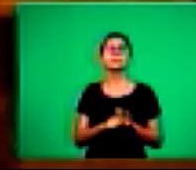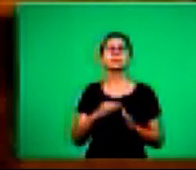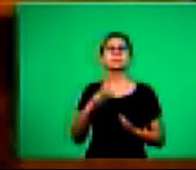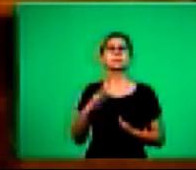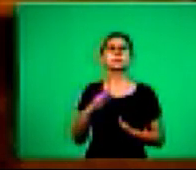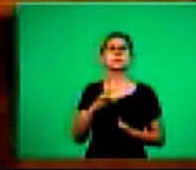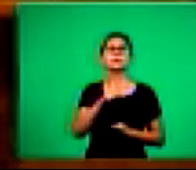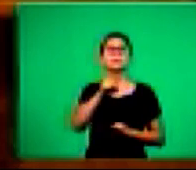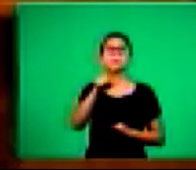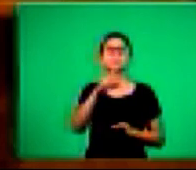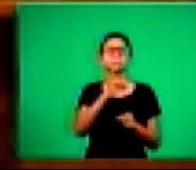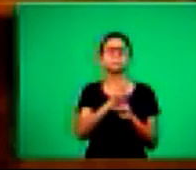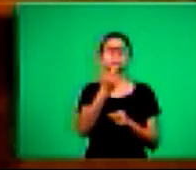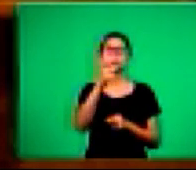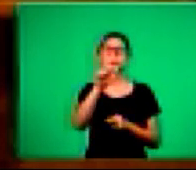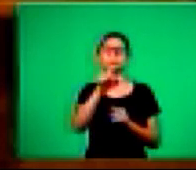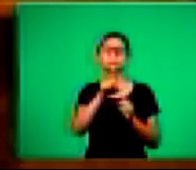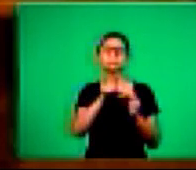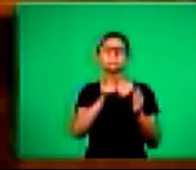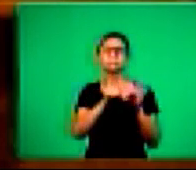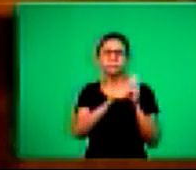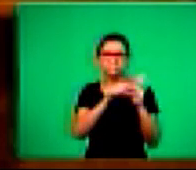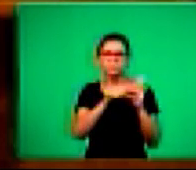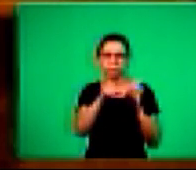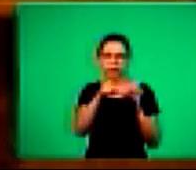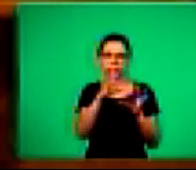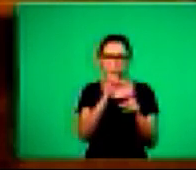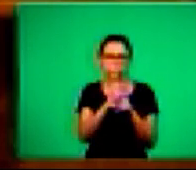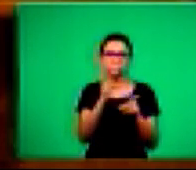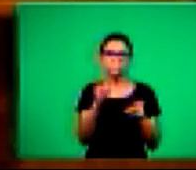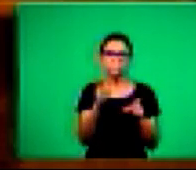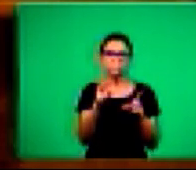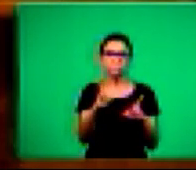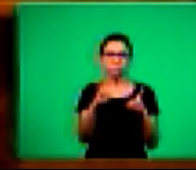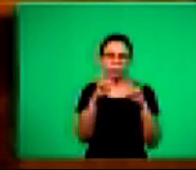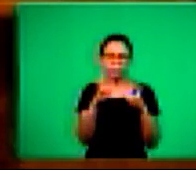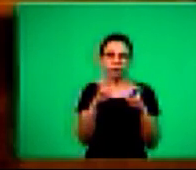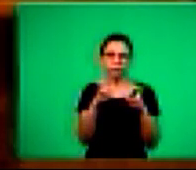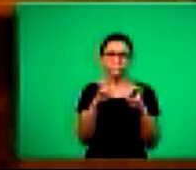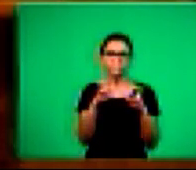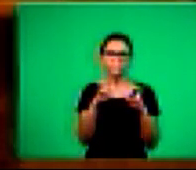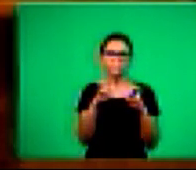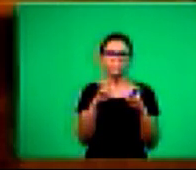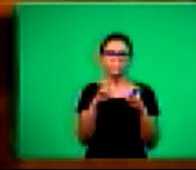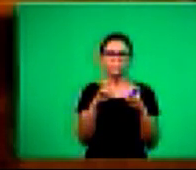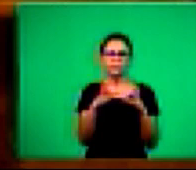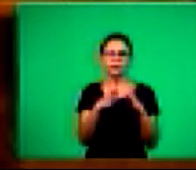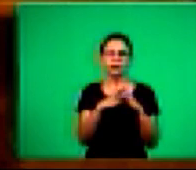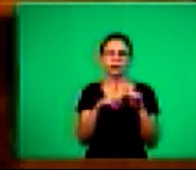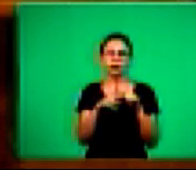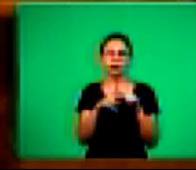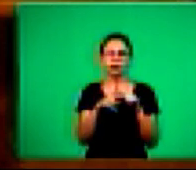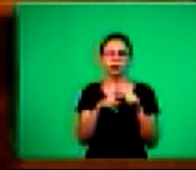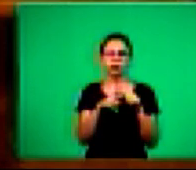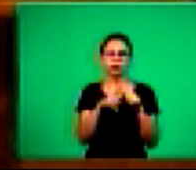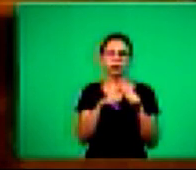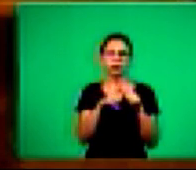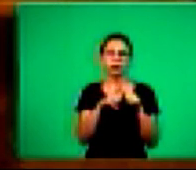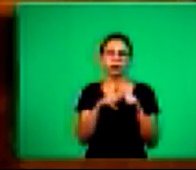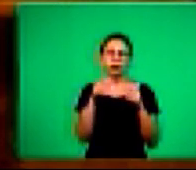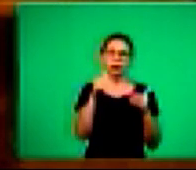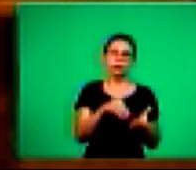tal vez se encontró algún otro versículo para identificar dónde estaba o dónde está la iglesia infiel